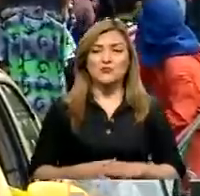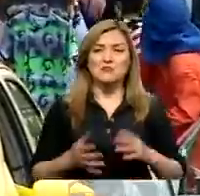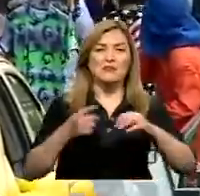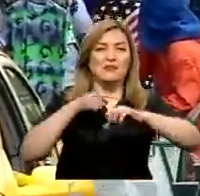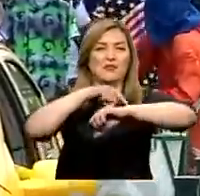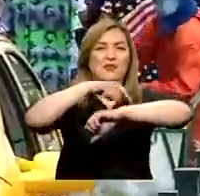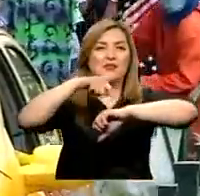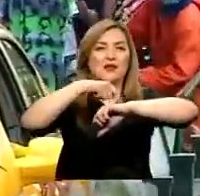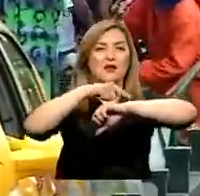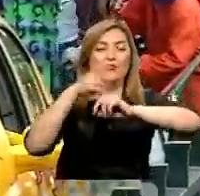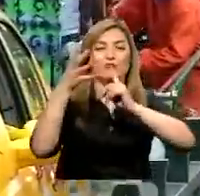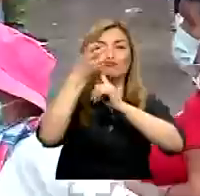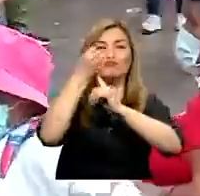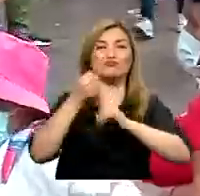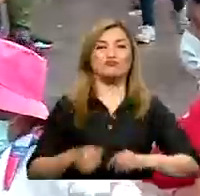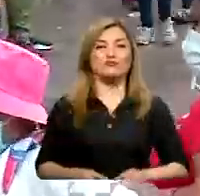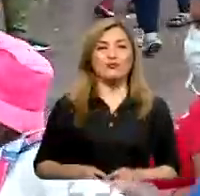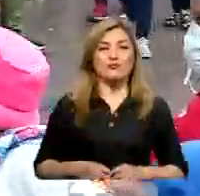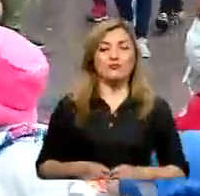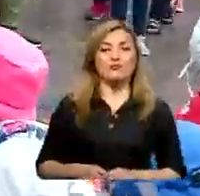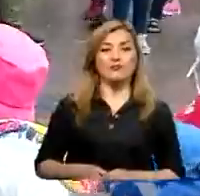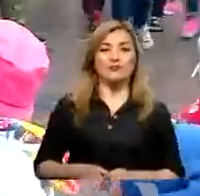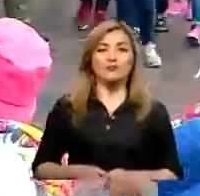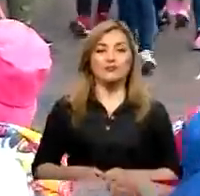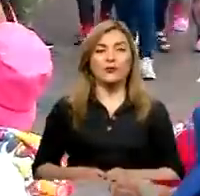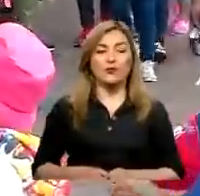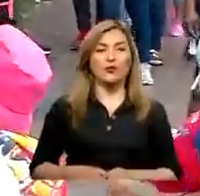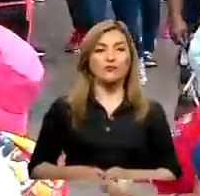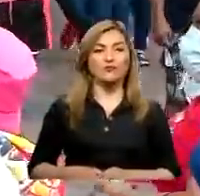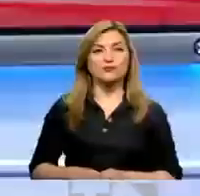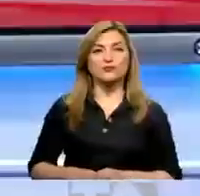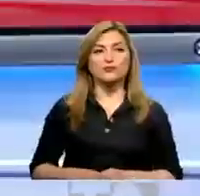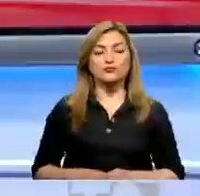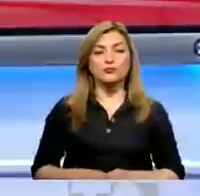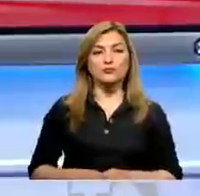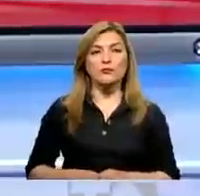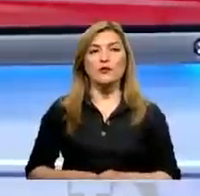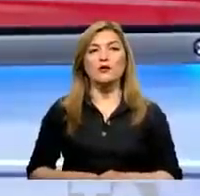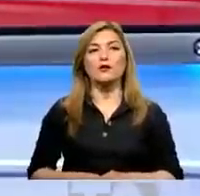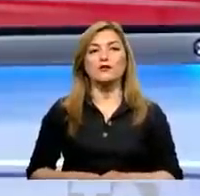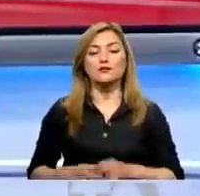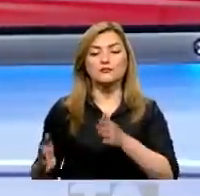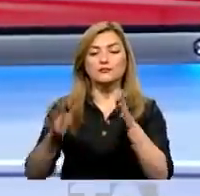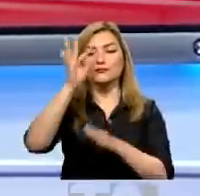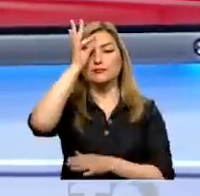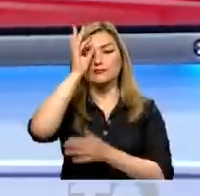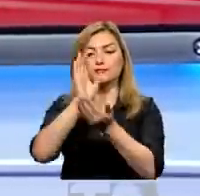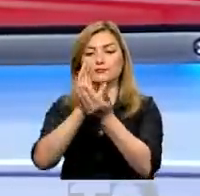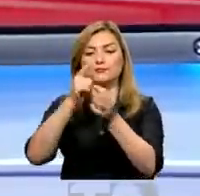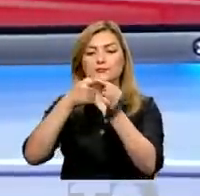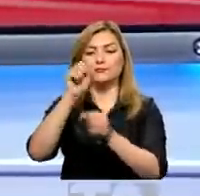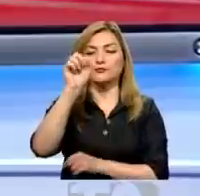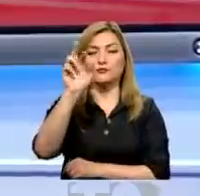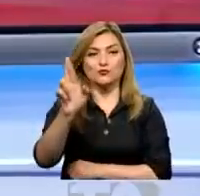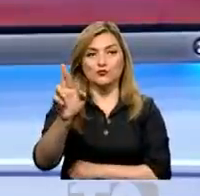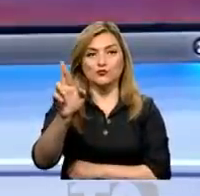mucho tiempo alcanzar. En Guayaquil, Carlos Acoto, 24 horas. El Hospital del IES Quito Sur y